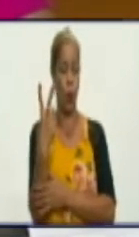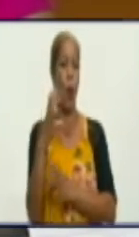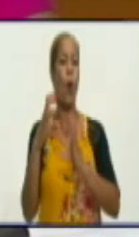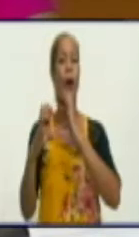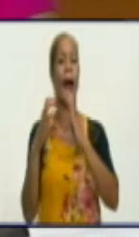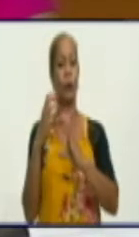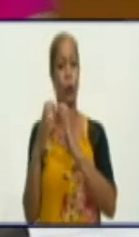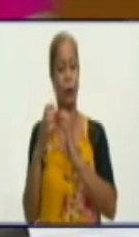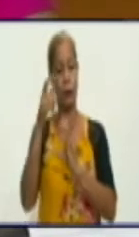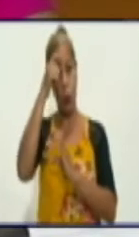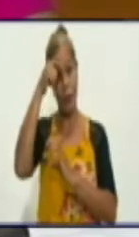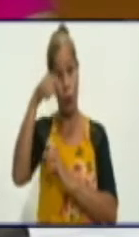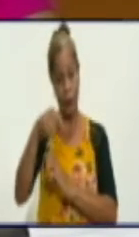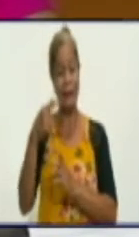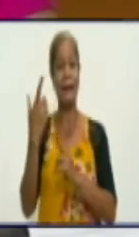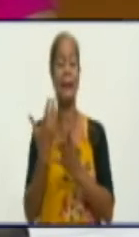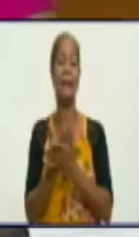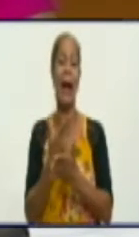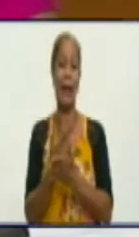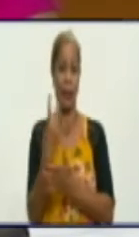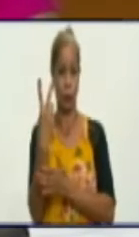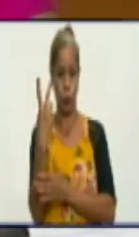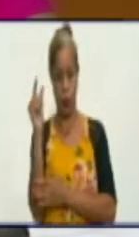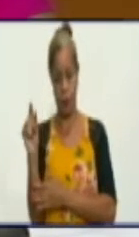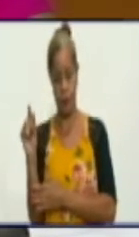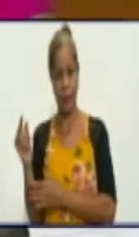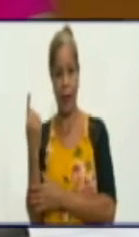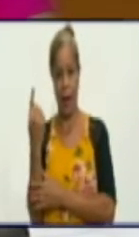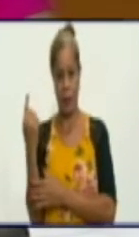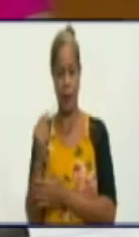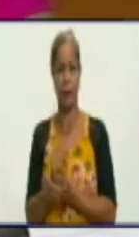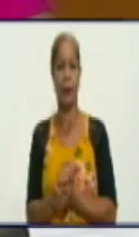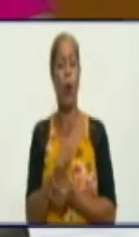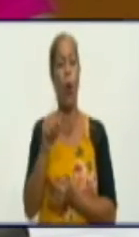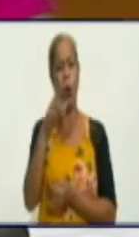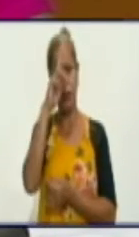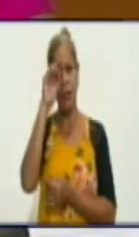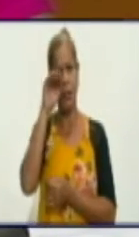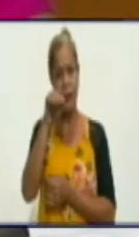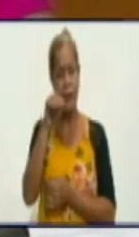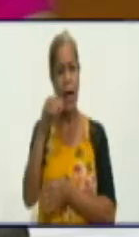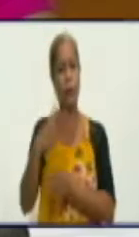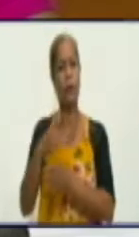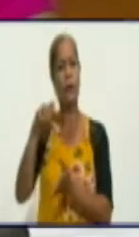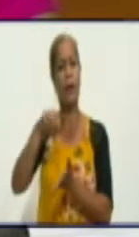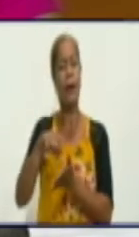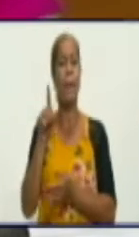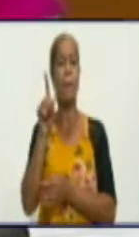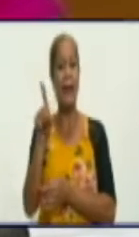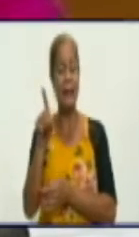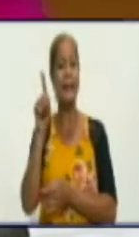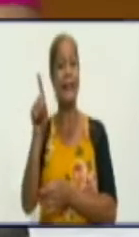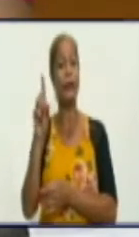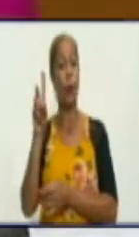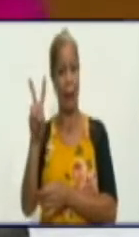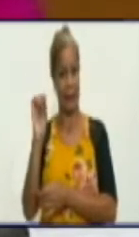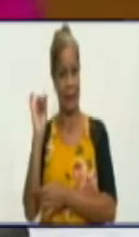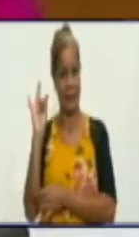Cristo, Higuaní y Yara, con uno cada uno. Hoy permanecen ingresados en los diferentes centros de aislamiento 1.127